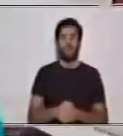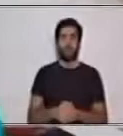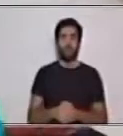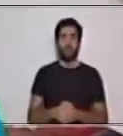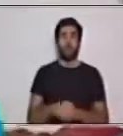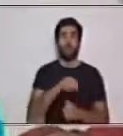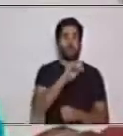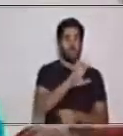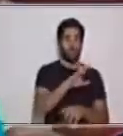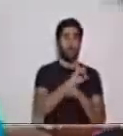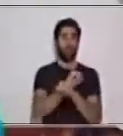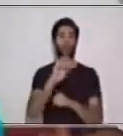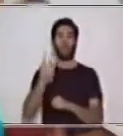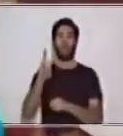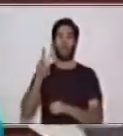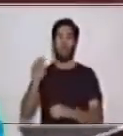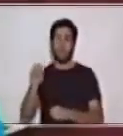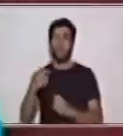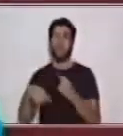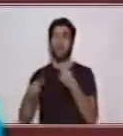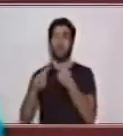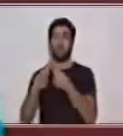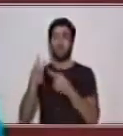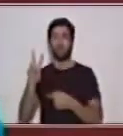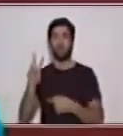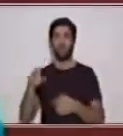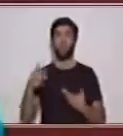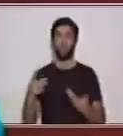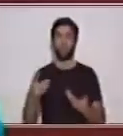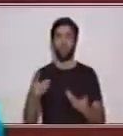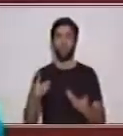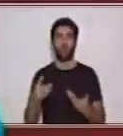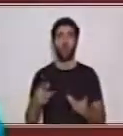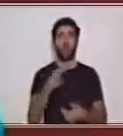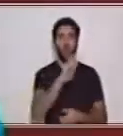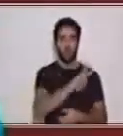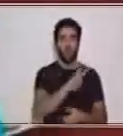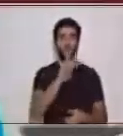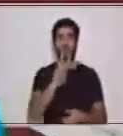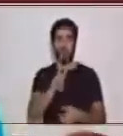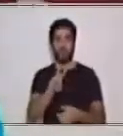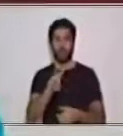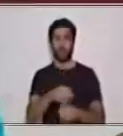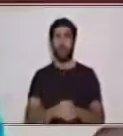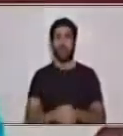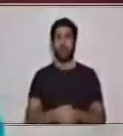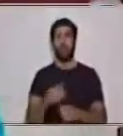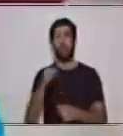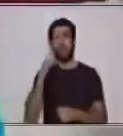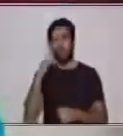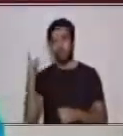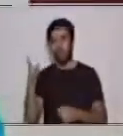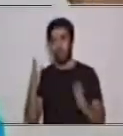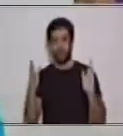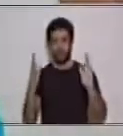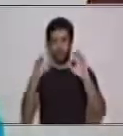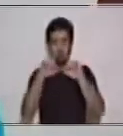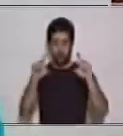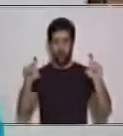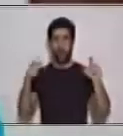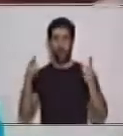llevo 2, 5 por 4, 20, más 2, 22, En este caso dejo